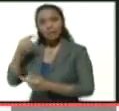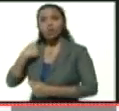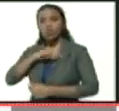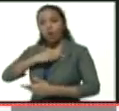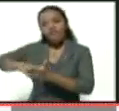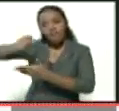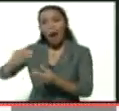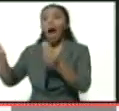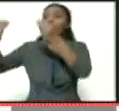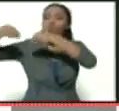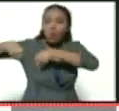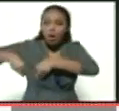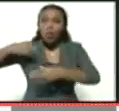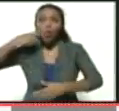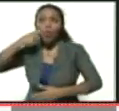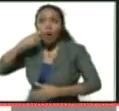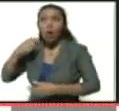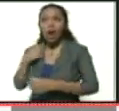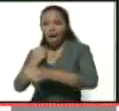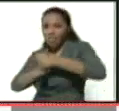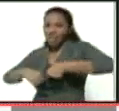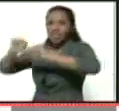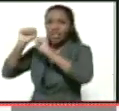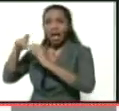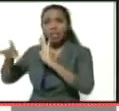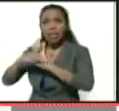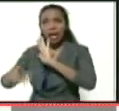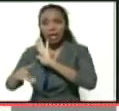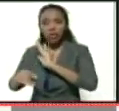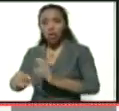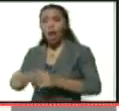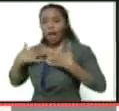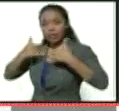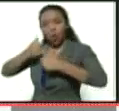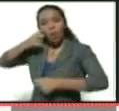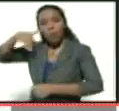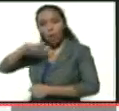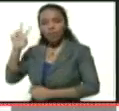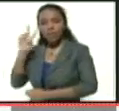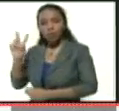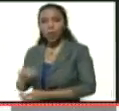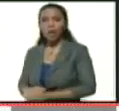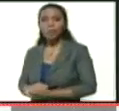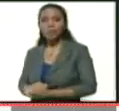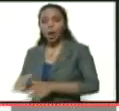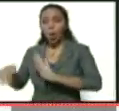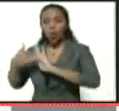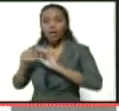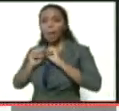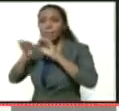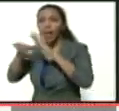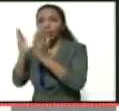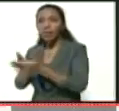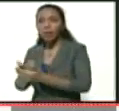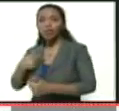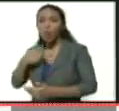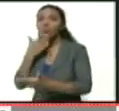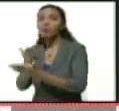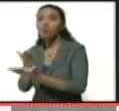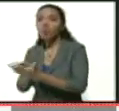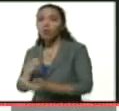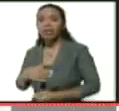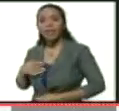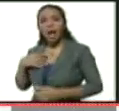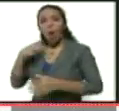un acuerdo humanitario en defensa del derecho a la salud del pueblo de venezolano y contra la pandemia. Yo lo propongo desde